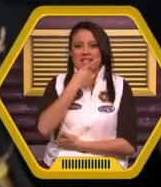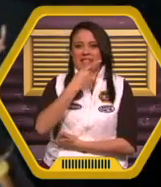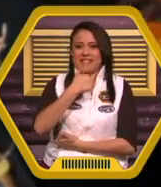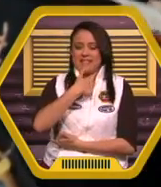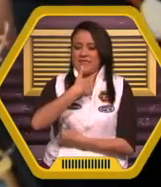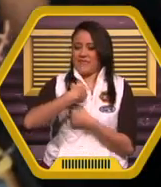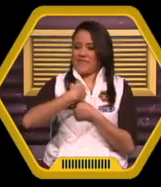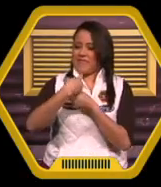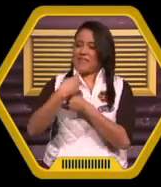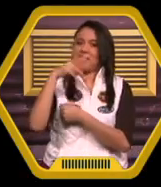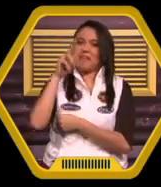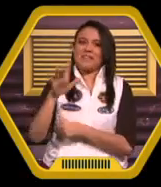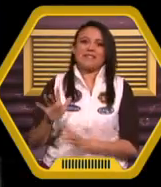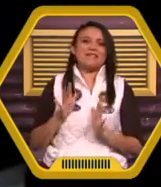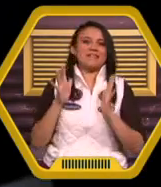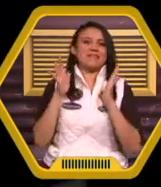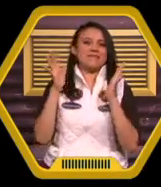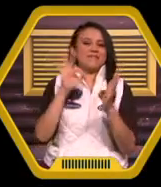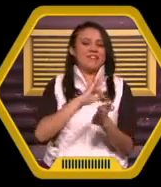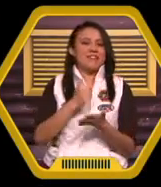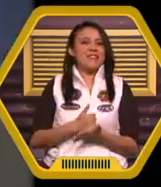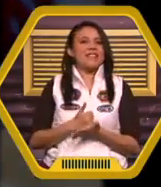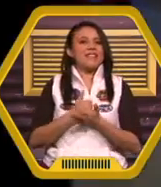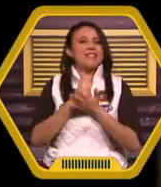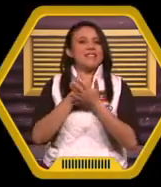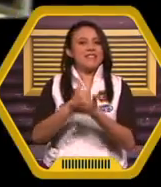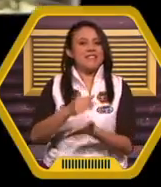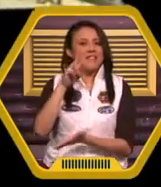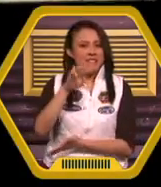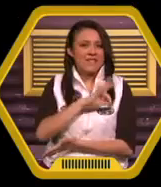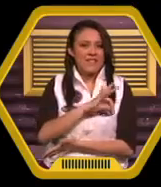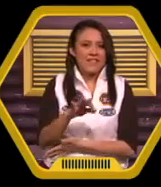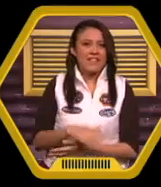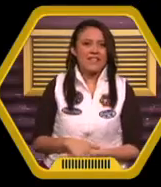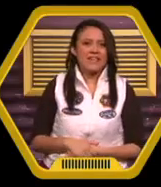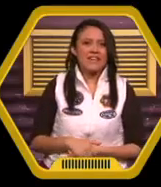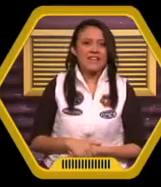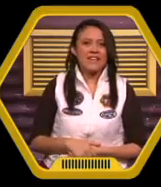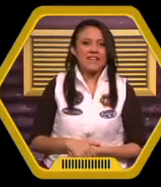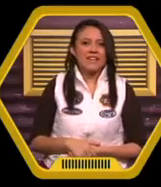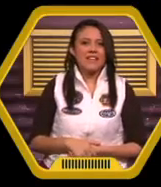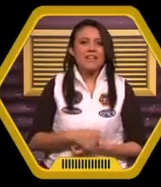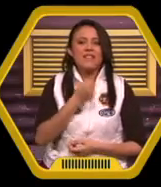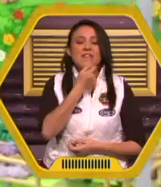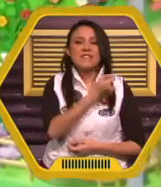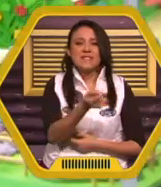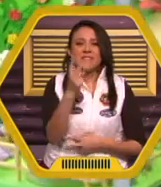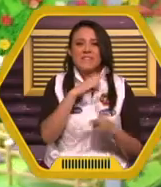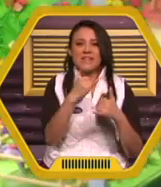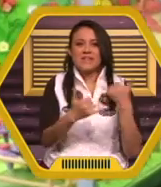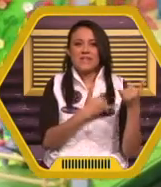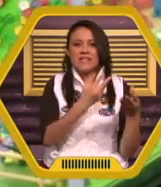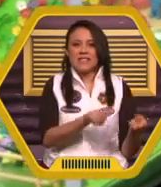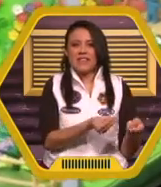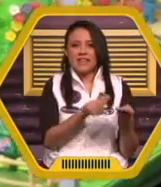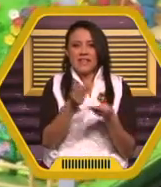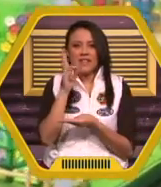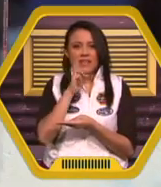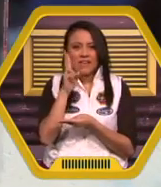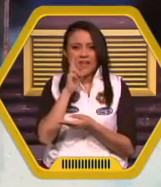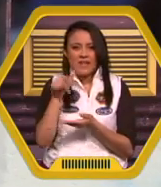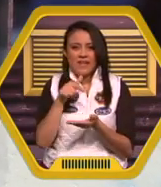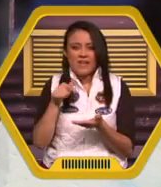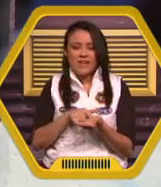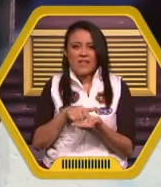la invitación de poder colaborar con esta causa. Los niños, al donar su juguete, al pasar por el stand